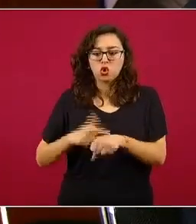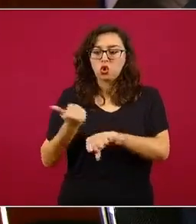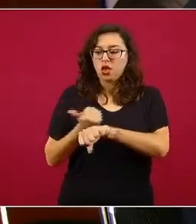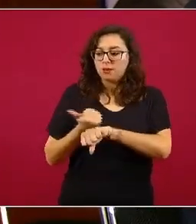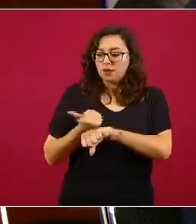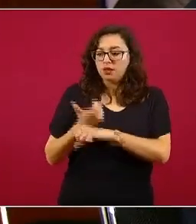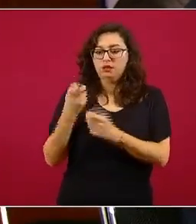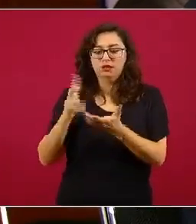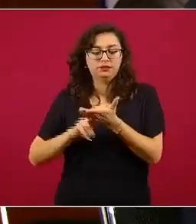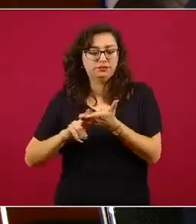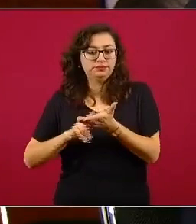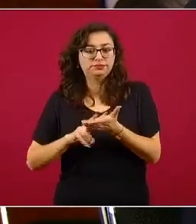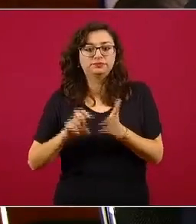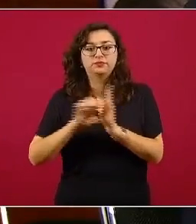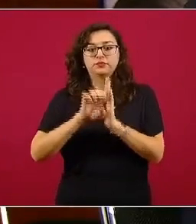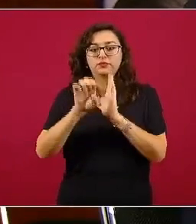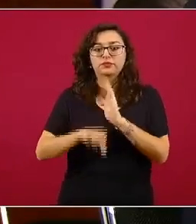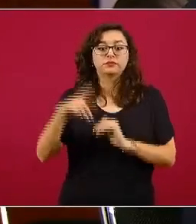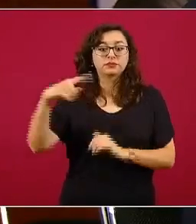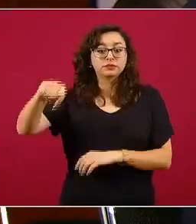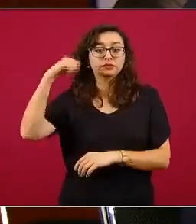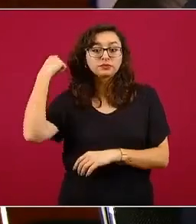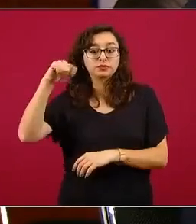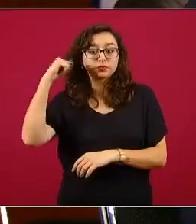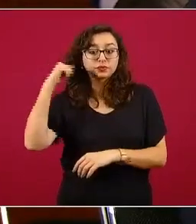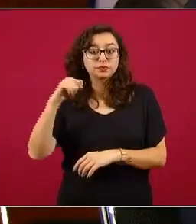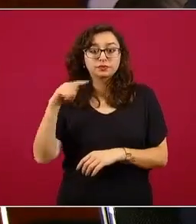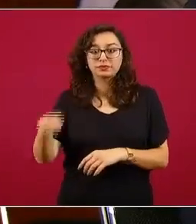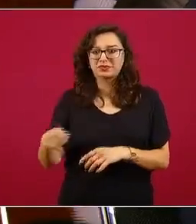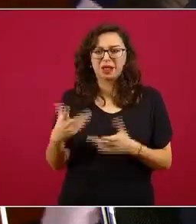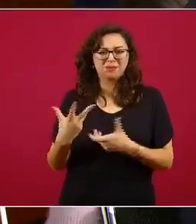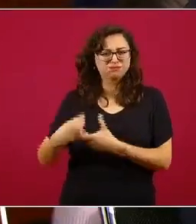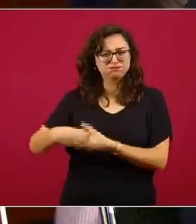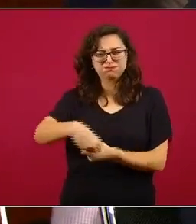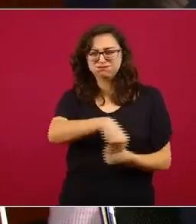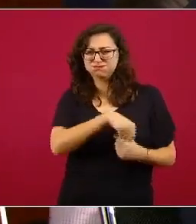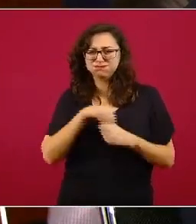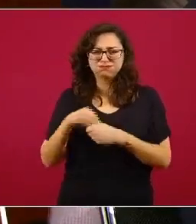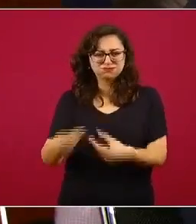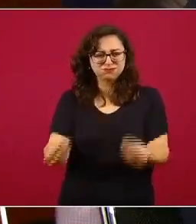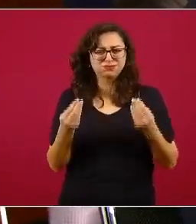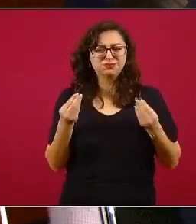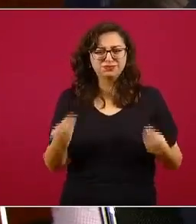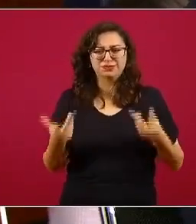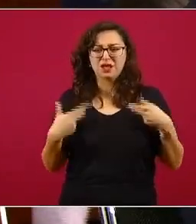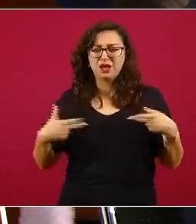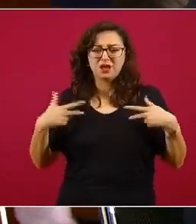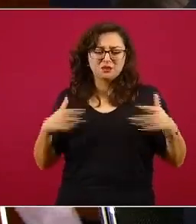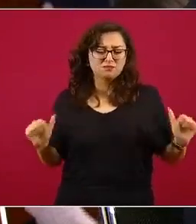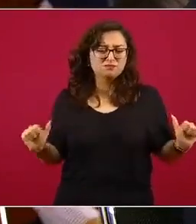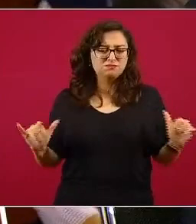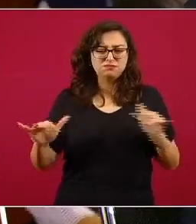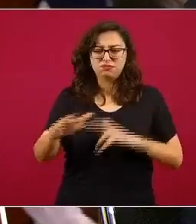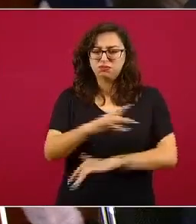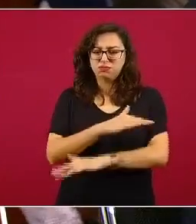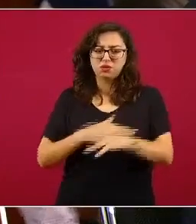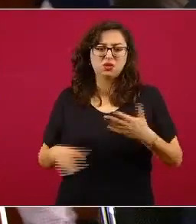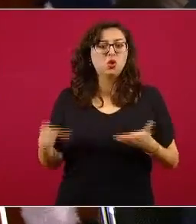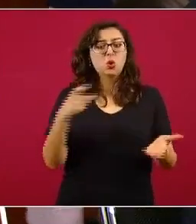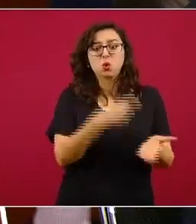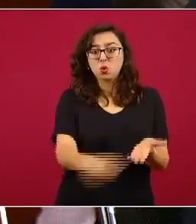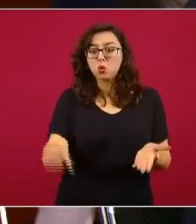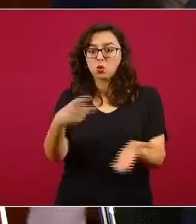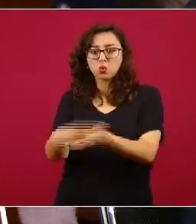ejemplo, me mandaban acá de Villahermosa, Tabasco, que los grandes centros comerciales están atestados de muchísima gente haciendo compras de